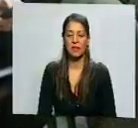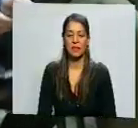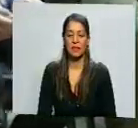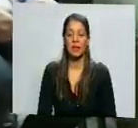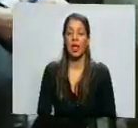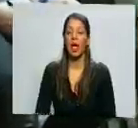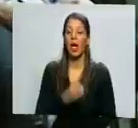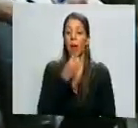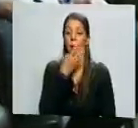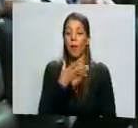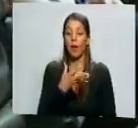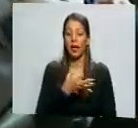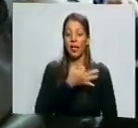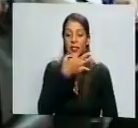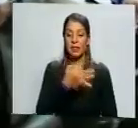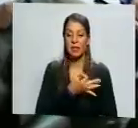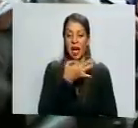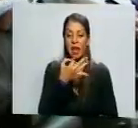Buenas tardes,